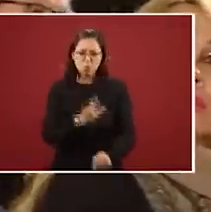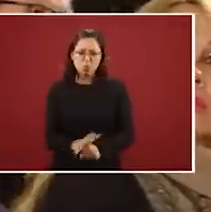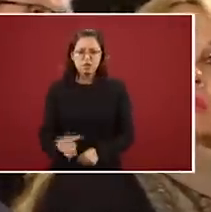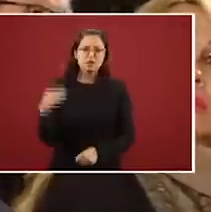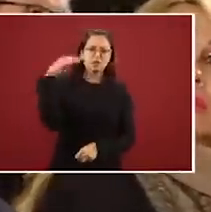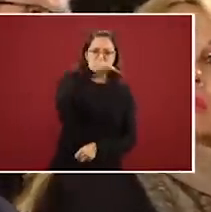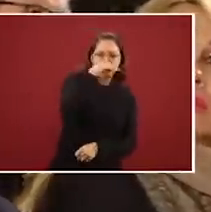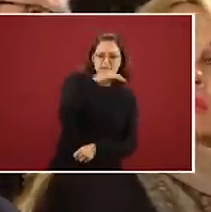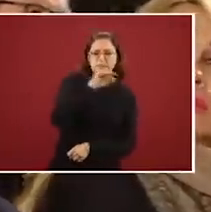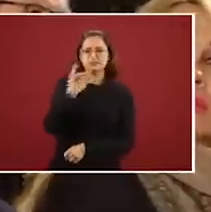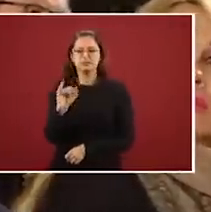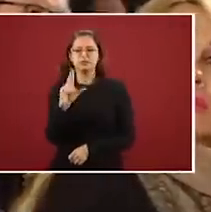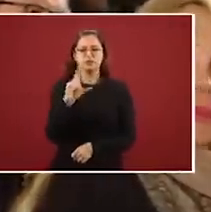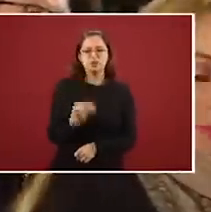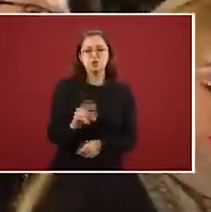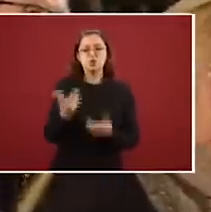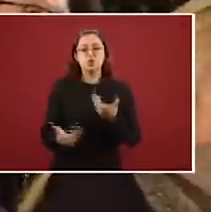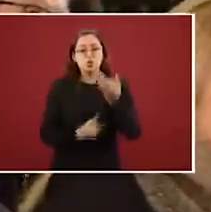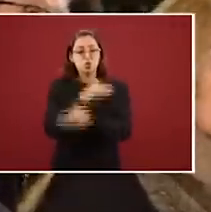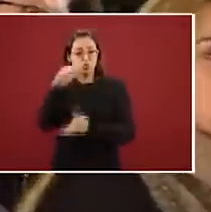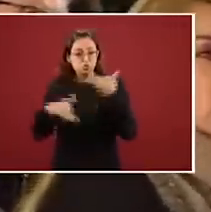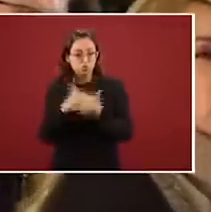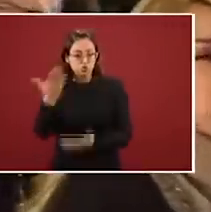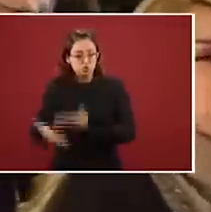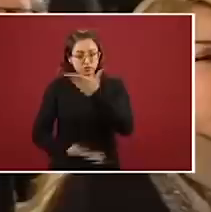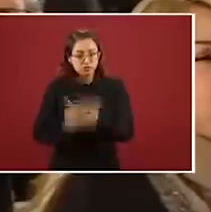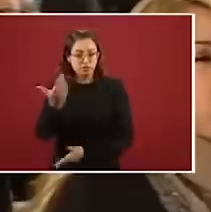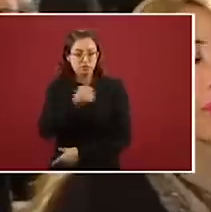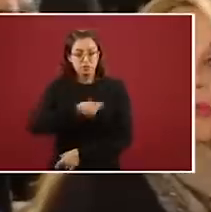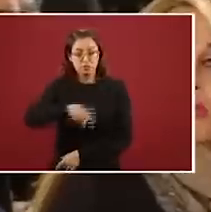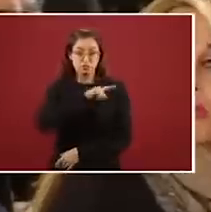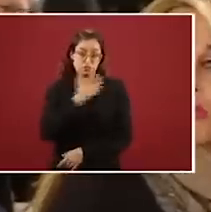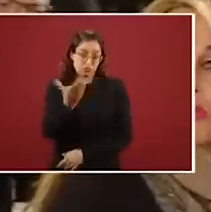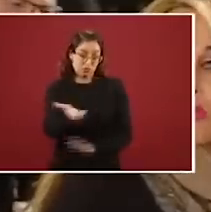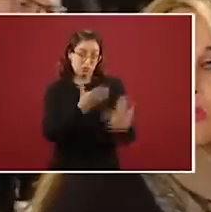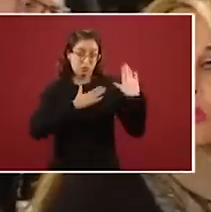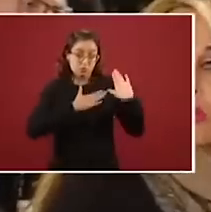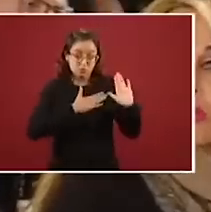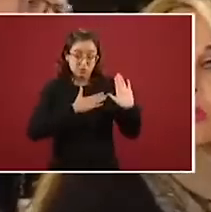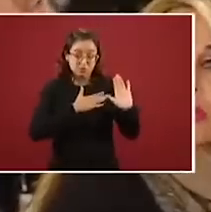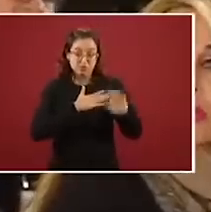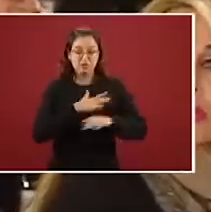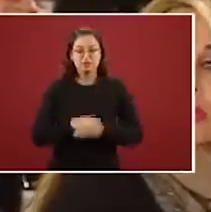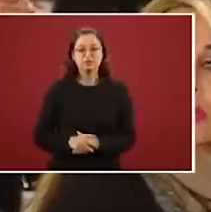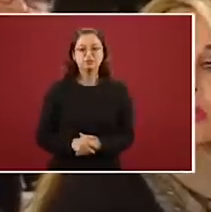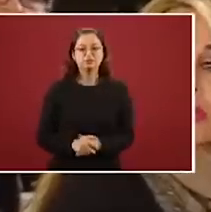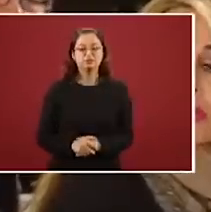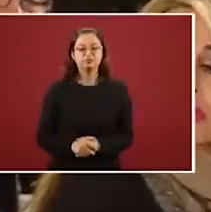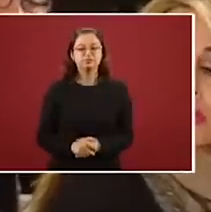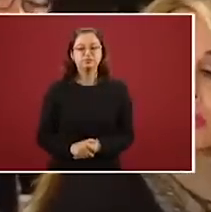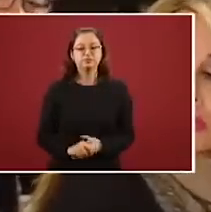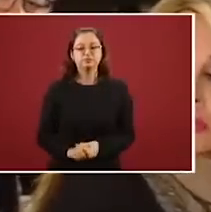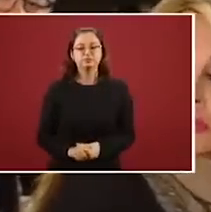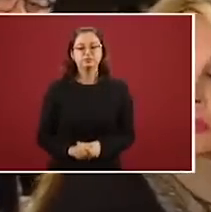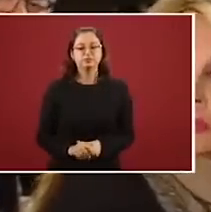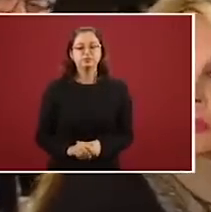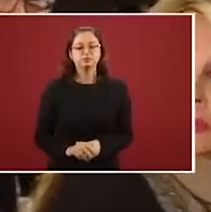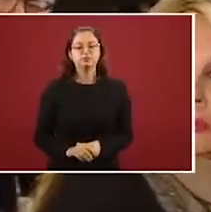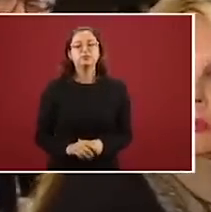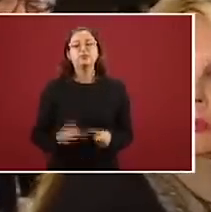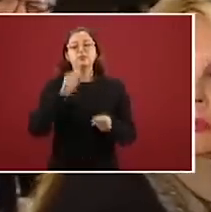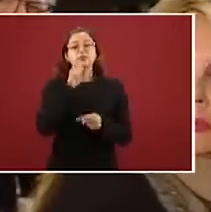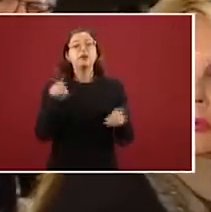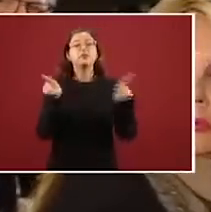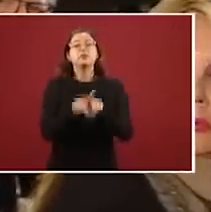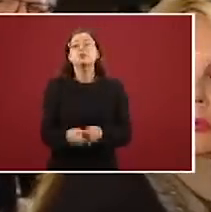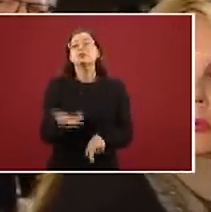son gratuitos todos los servicios como usted se ha comprometido? Y también, si le fuera posible, dar su opinión